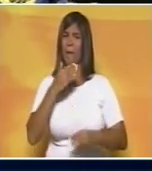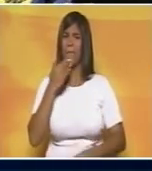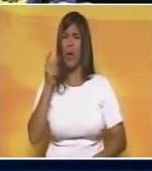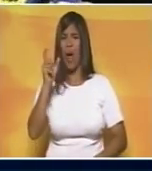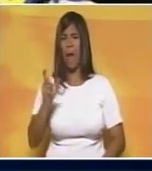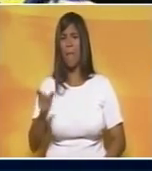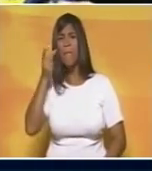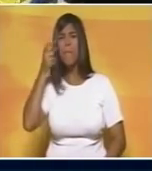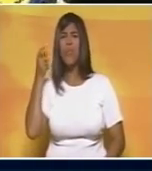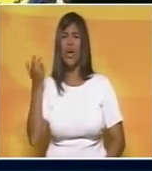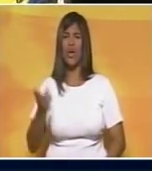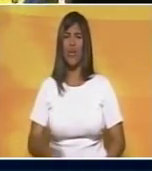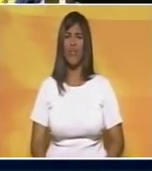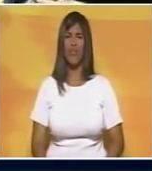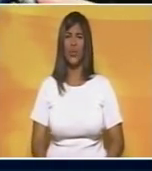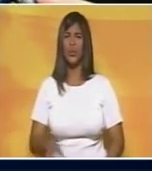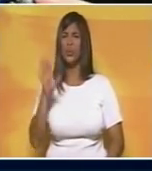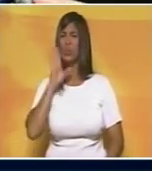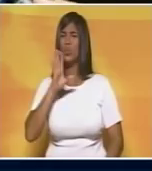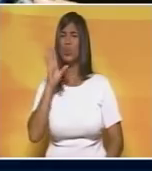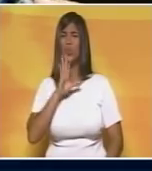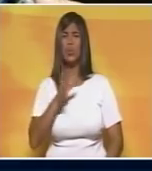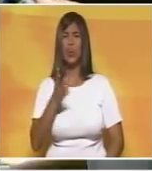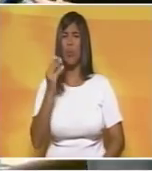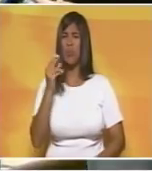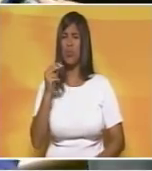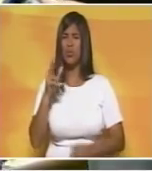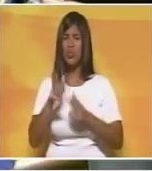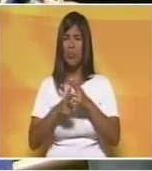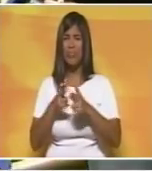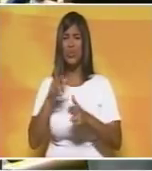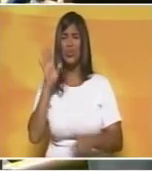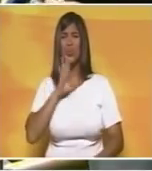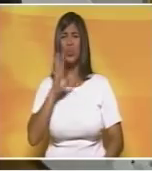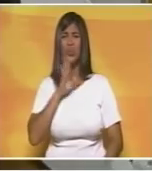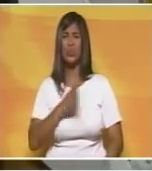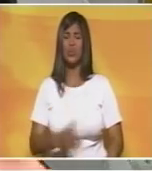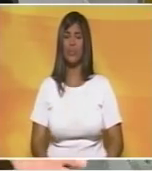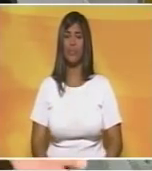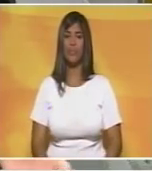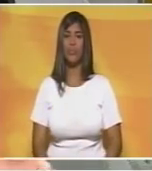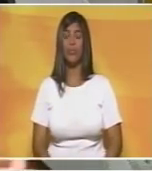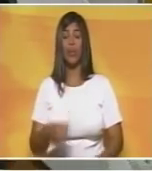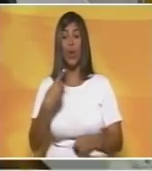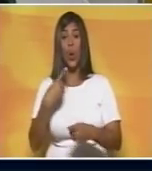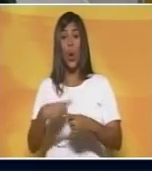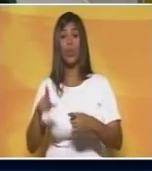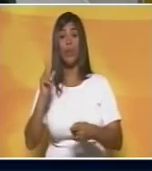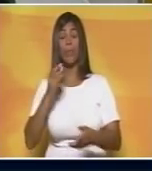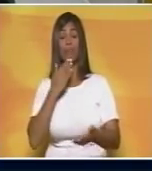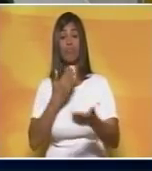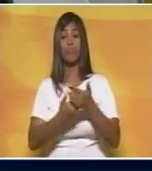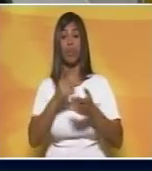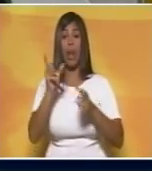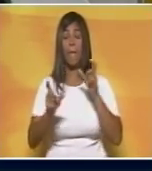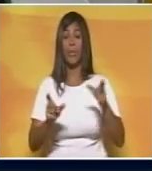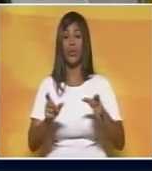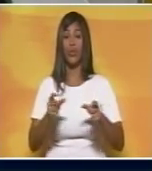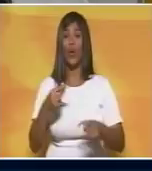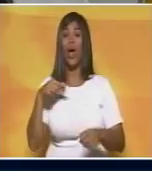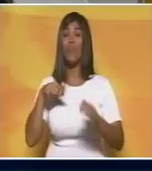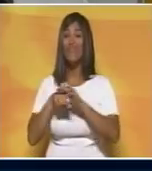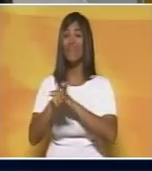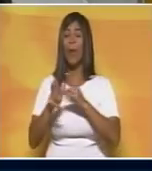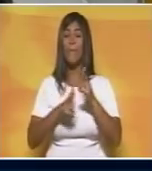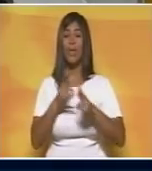la población de más desuso. Hay muchas estaciones que están horribles. Otra de las exigencias de los usuarios del Metro de